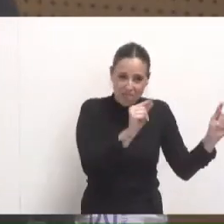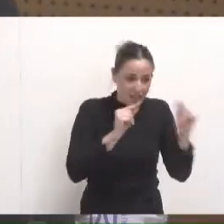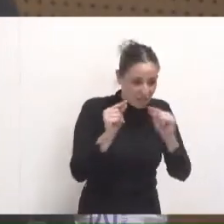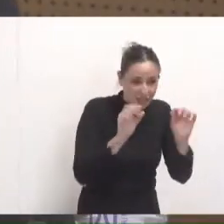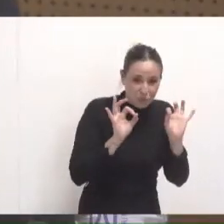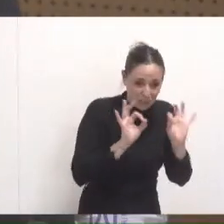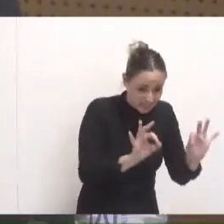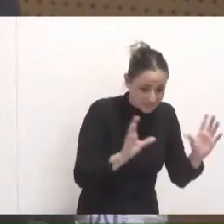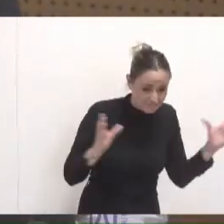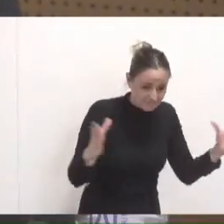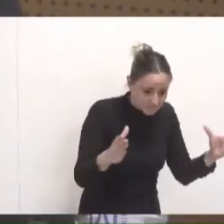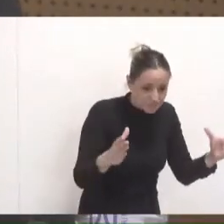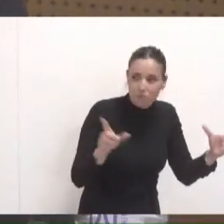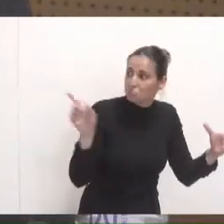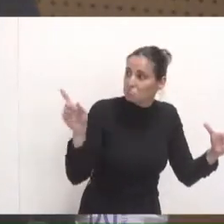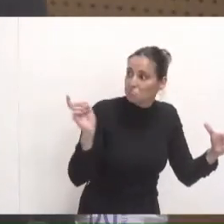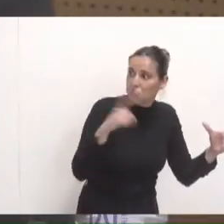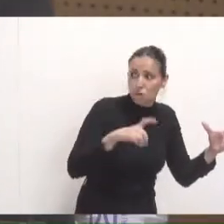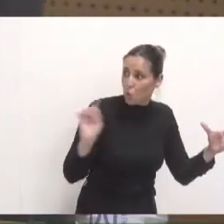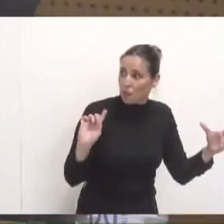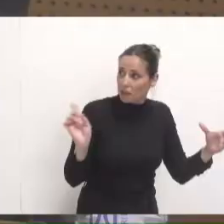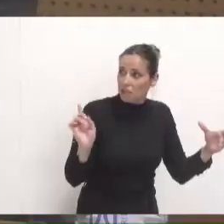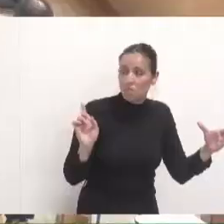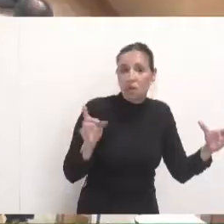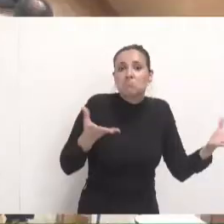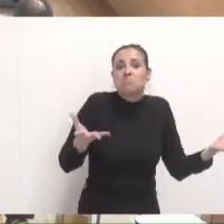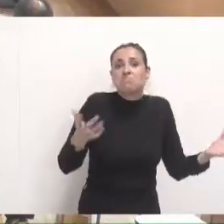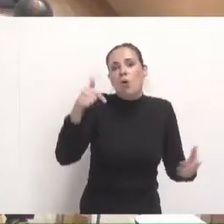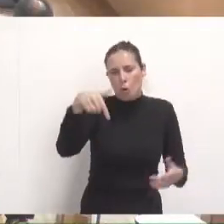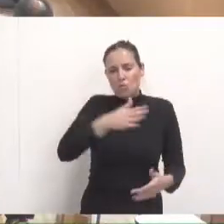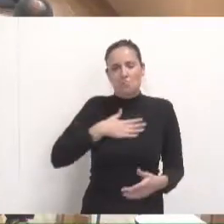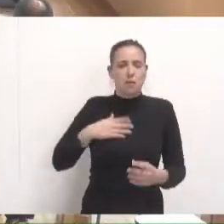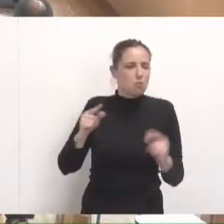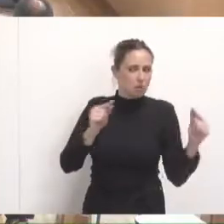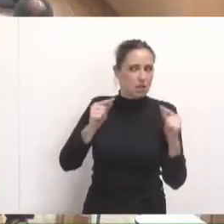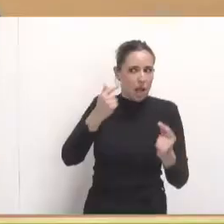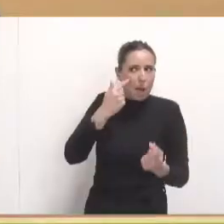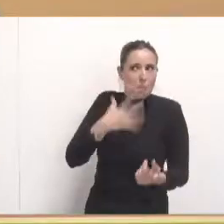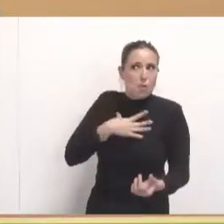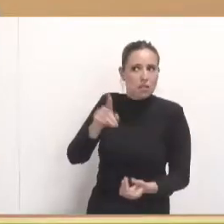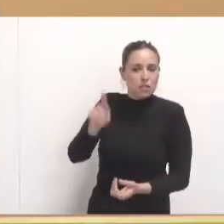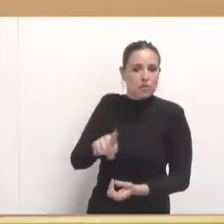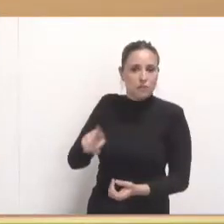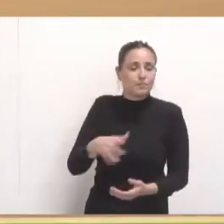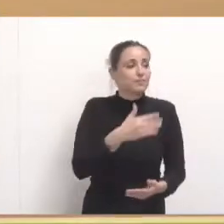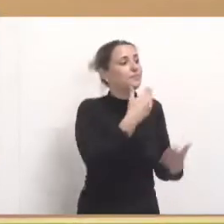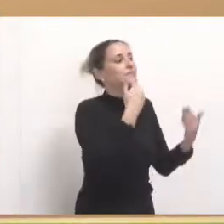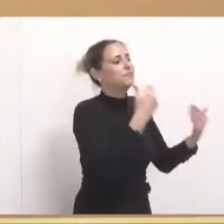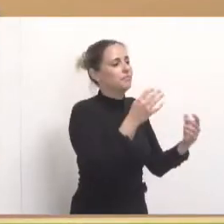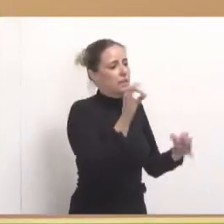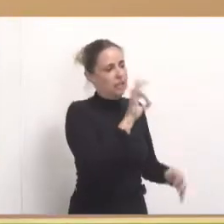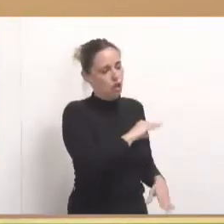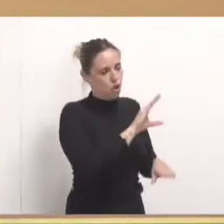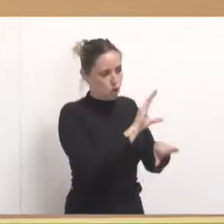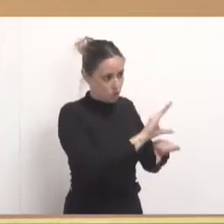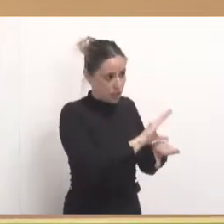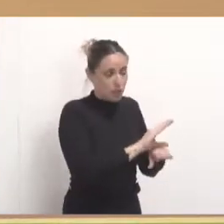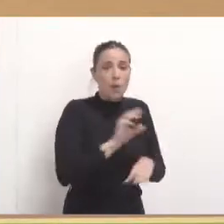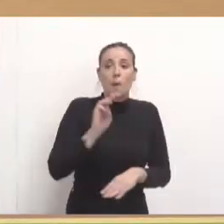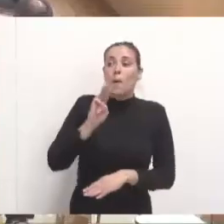bueno, pues hoy lo podemos debatir aquí. Muchas gracias, señor consejero. Por el Grupo del Partido Popular, señor Ledesma. Muchas